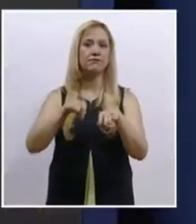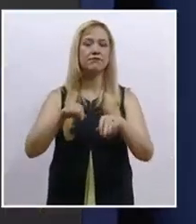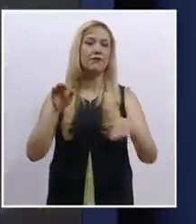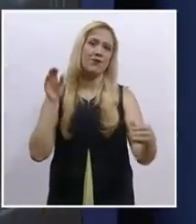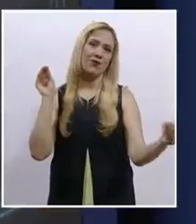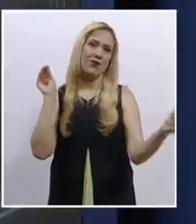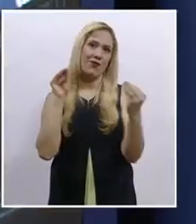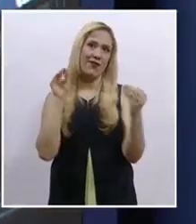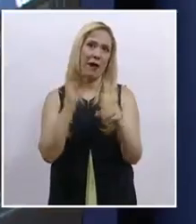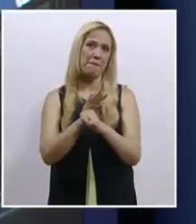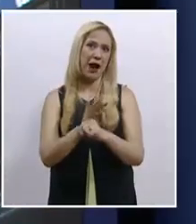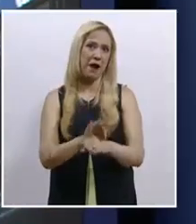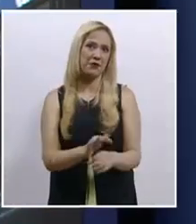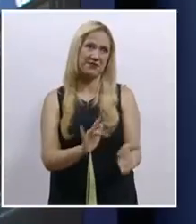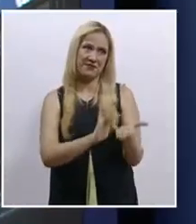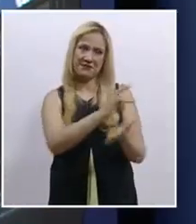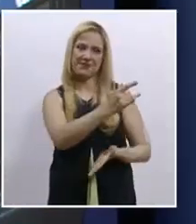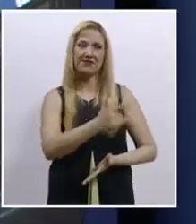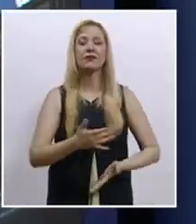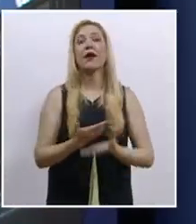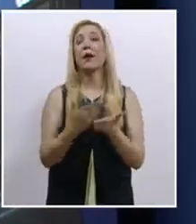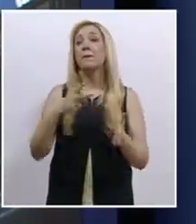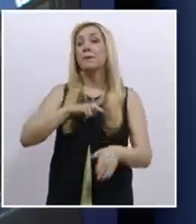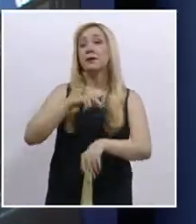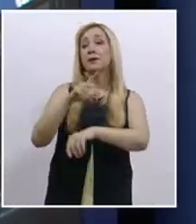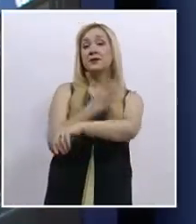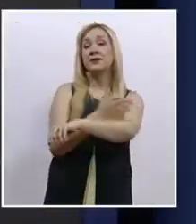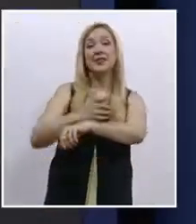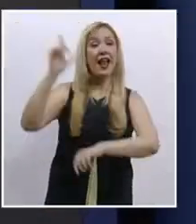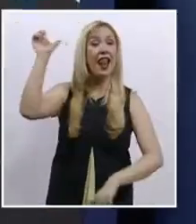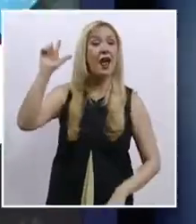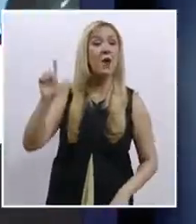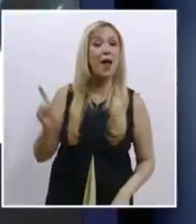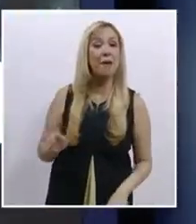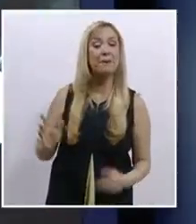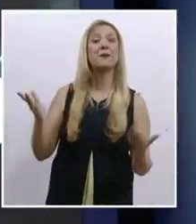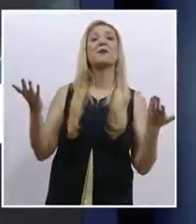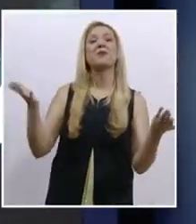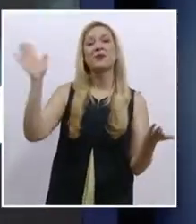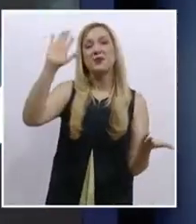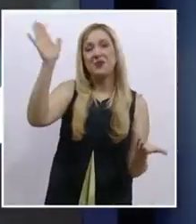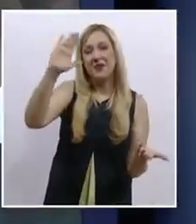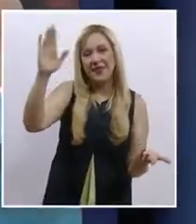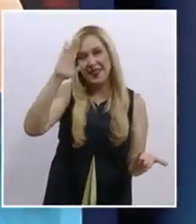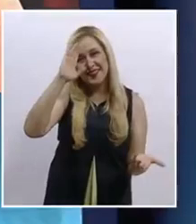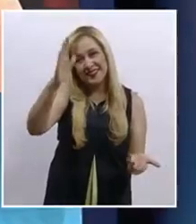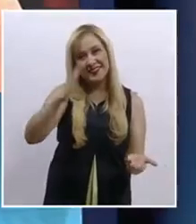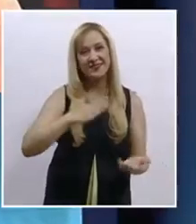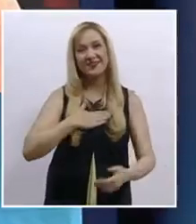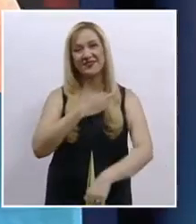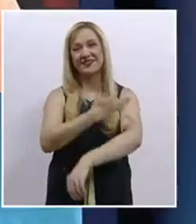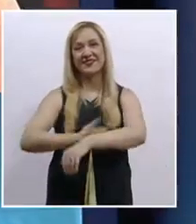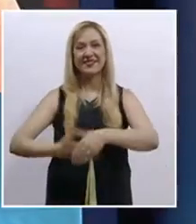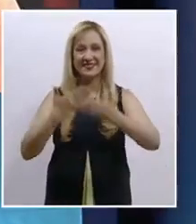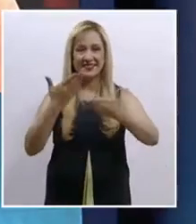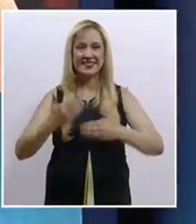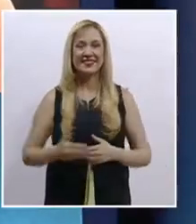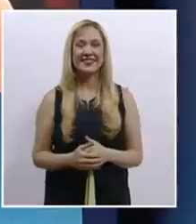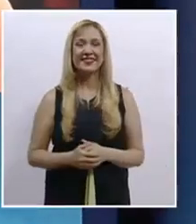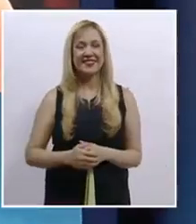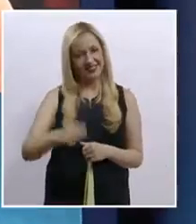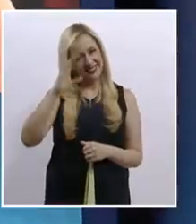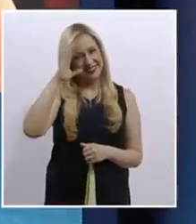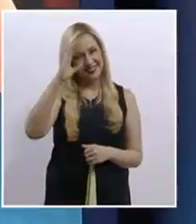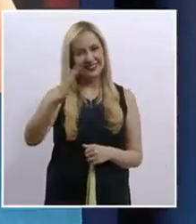Laura Murillo, quien tiene los detalles de esta sesión. Muy buenas tardes, Laura. Adelante con tu reporte. ¿Qué